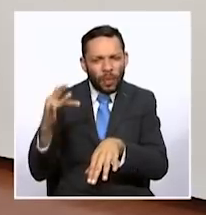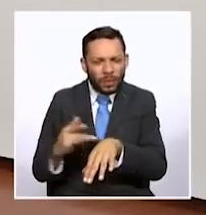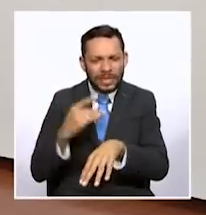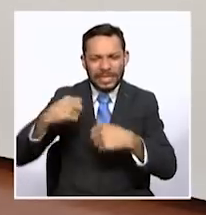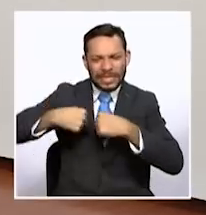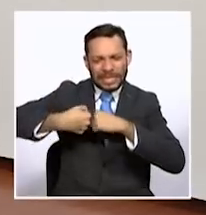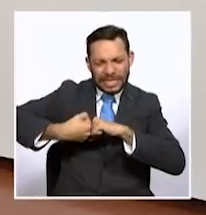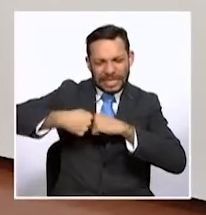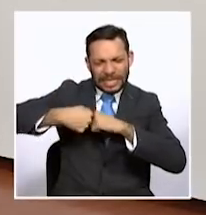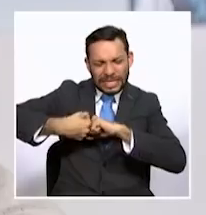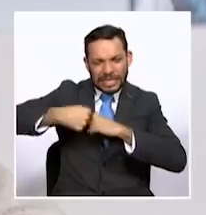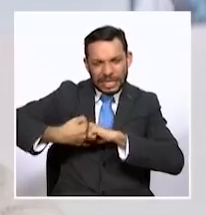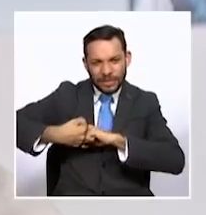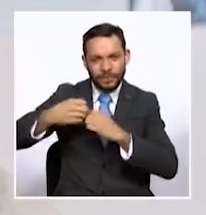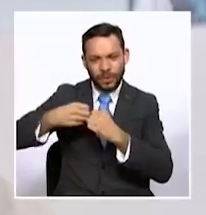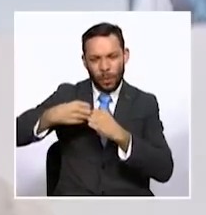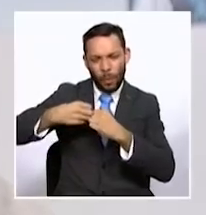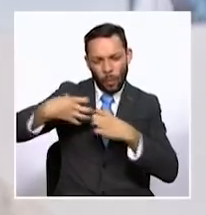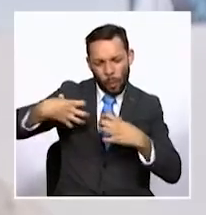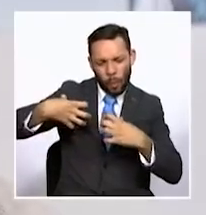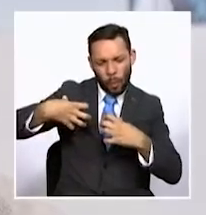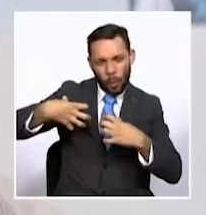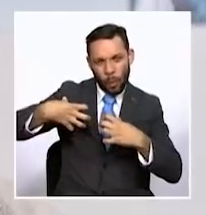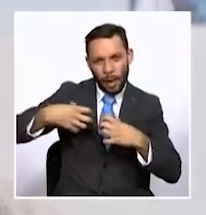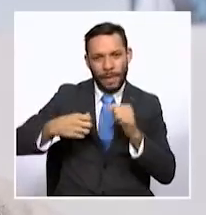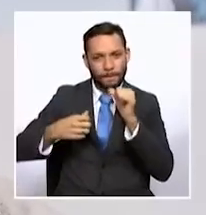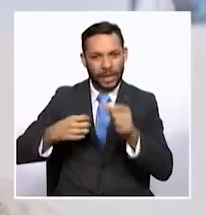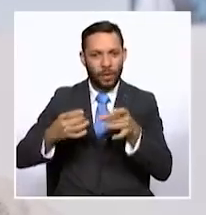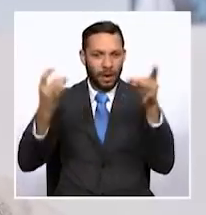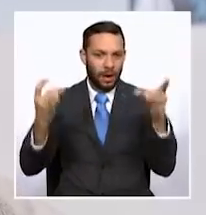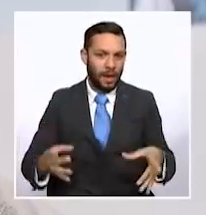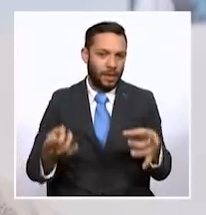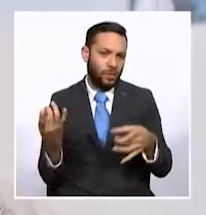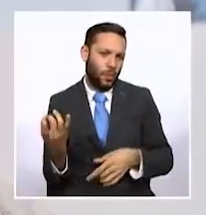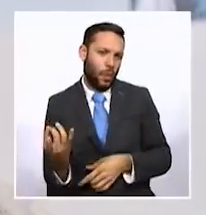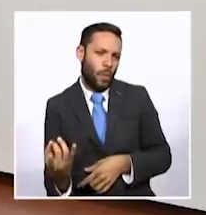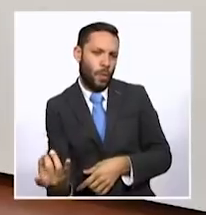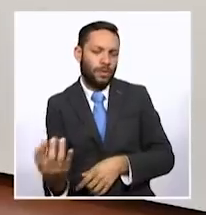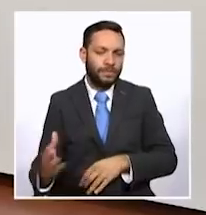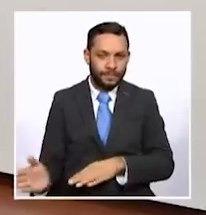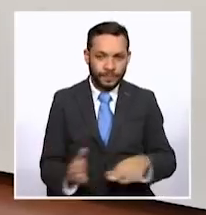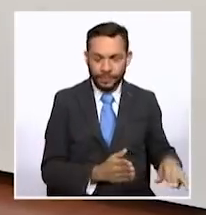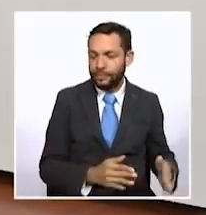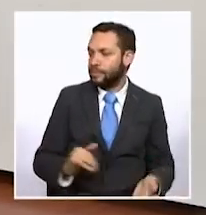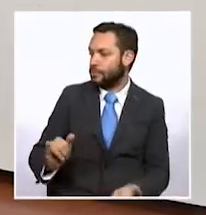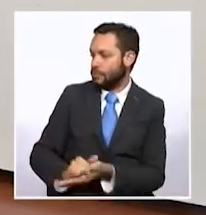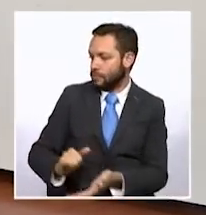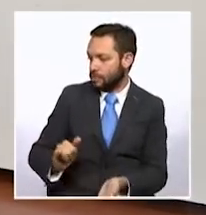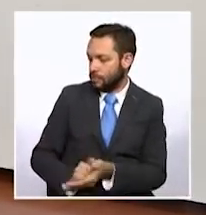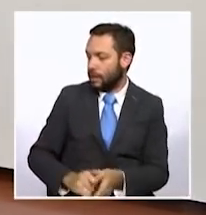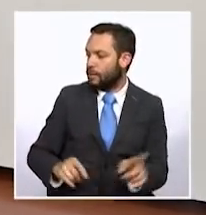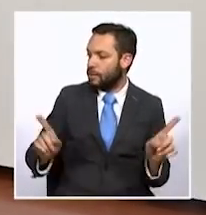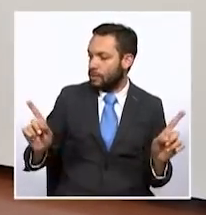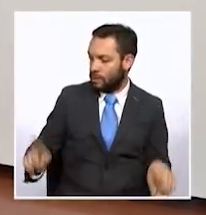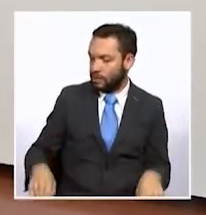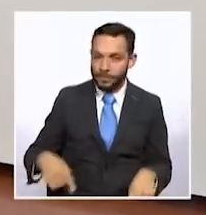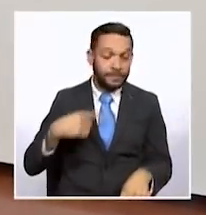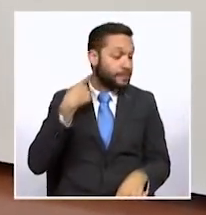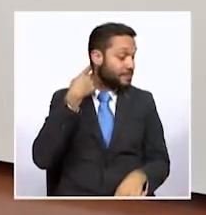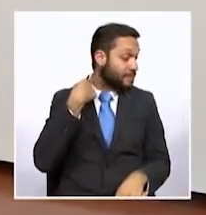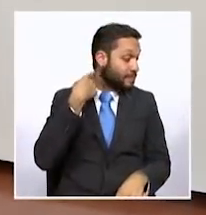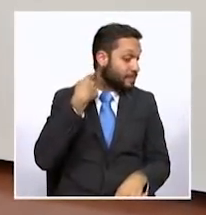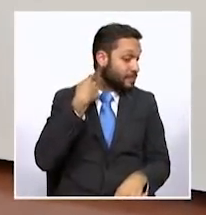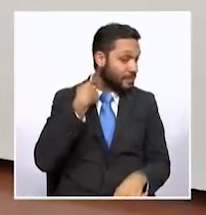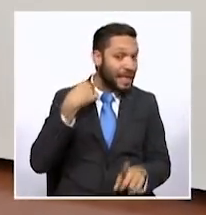generar un roce de hueso contra hueso, que es lo que empieza a generarles el dolor a los pacientes. Y eso aplica también en estas vértebras de la